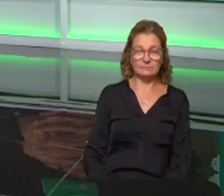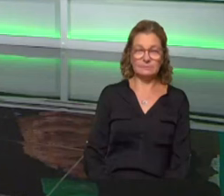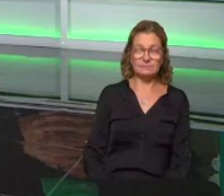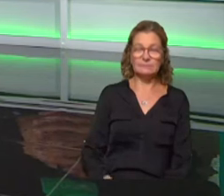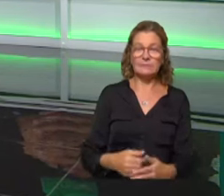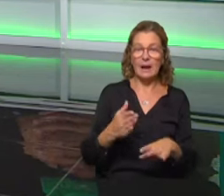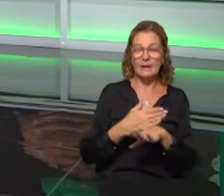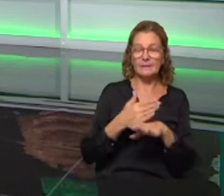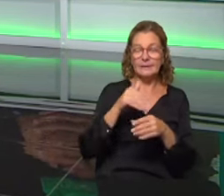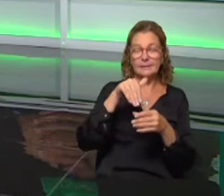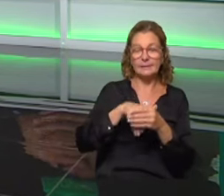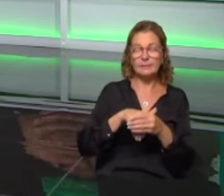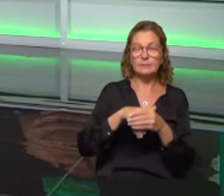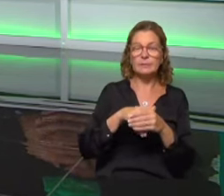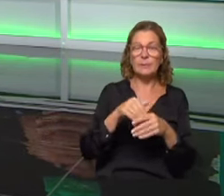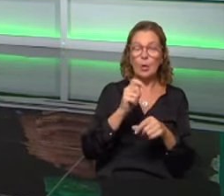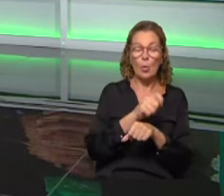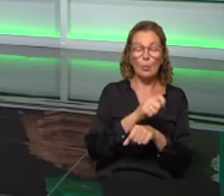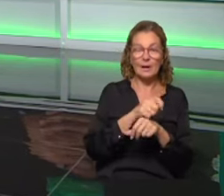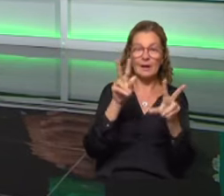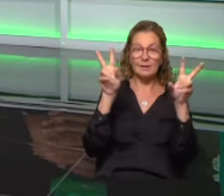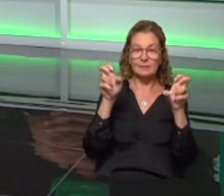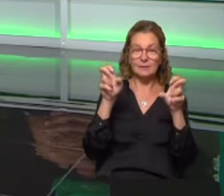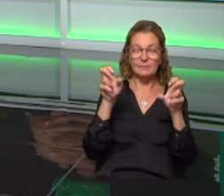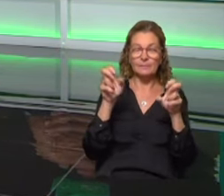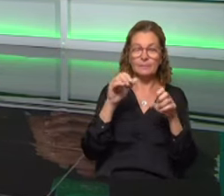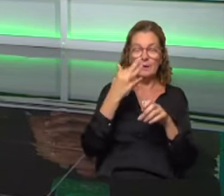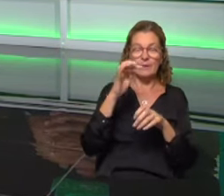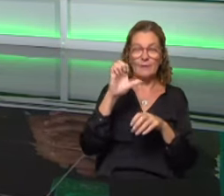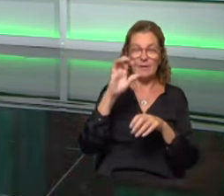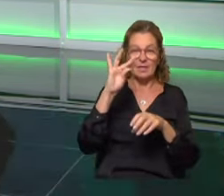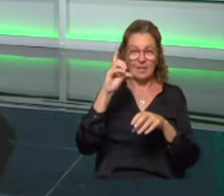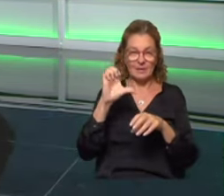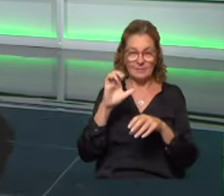agenda preelectoral pasamos a la agenda judicial. Saluda a Federico Giurkovic. ¿Cómo anda, Fede?